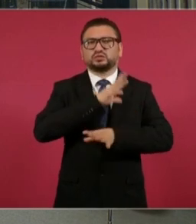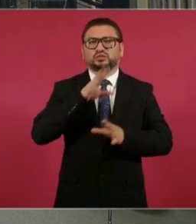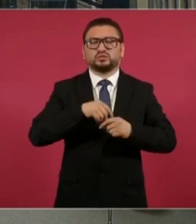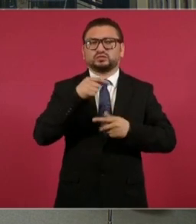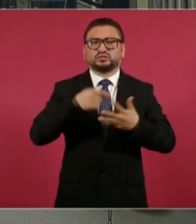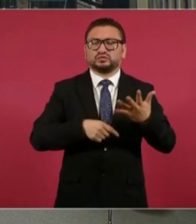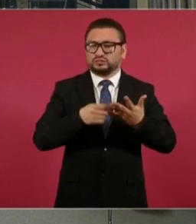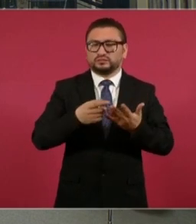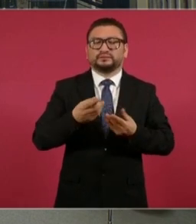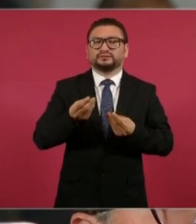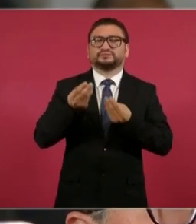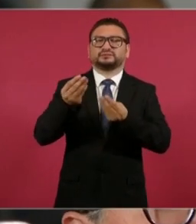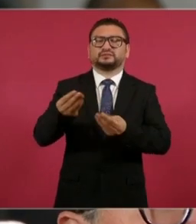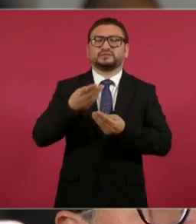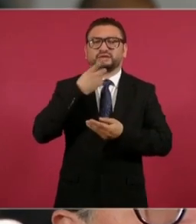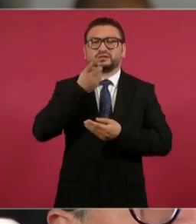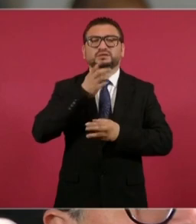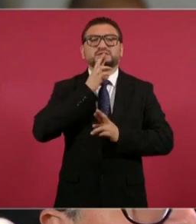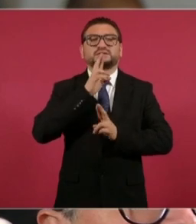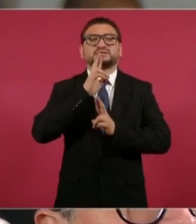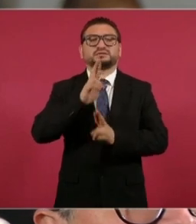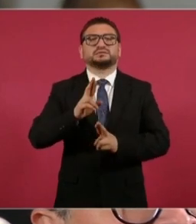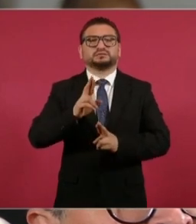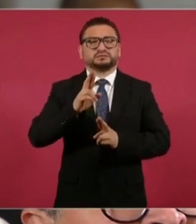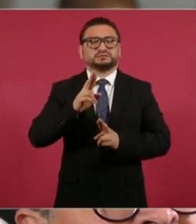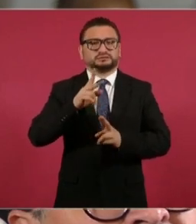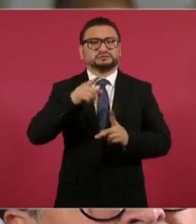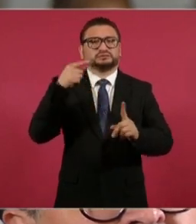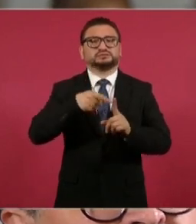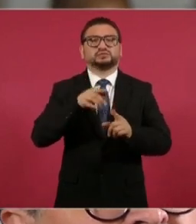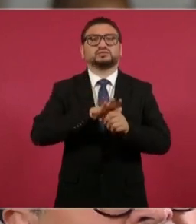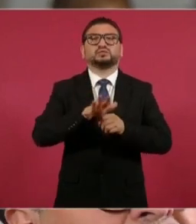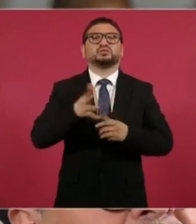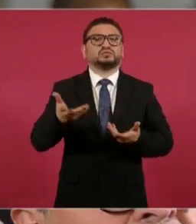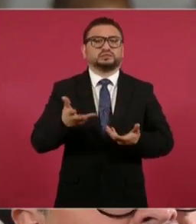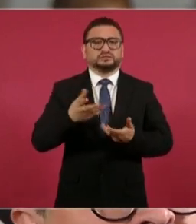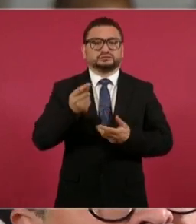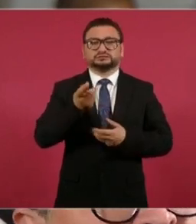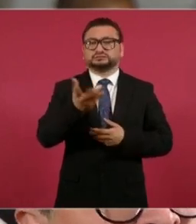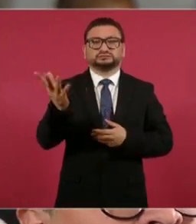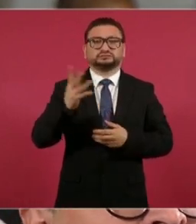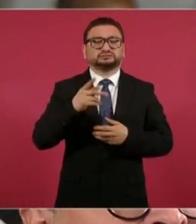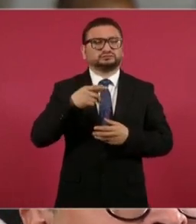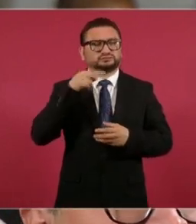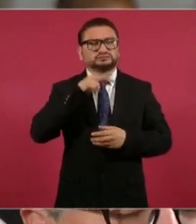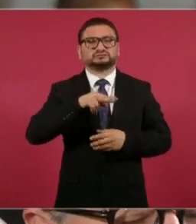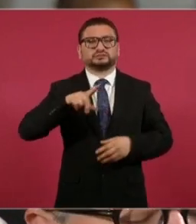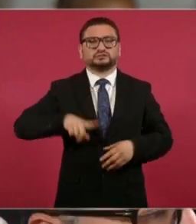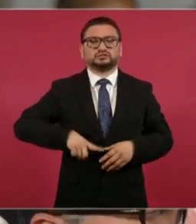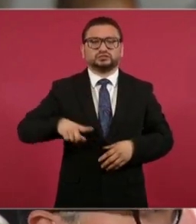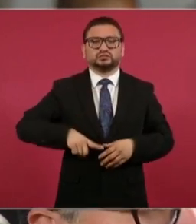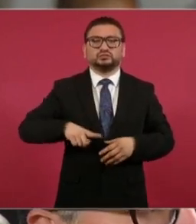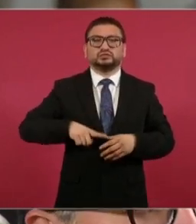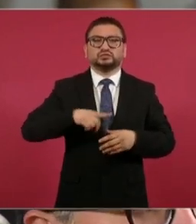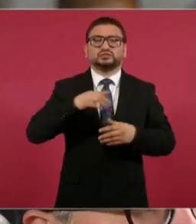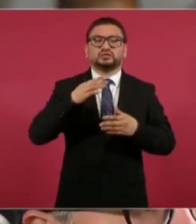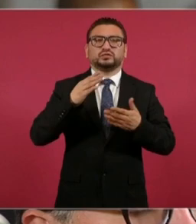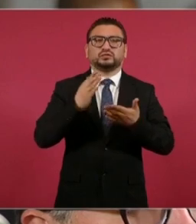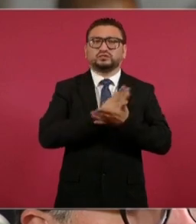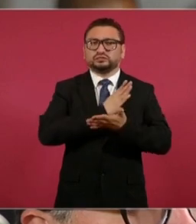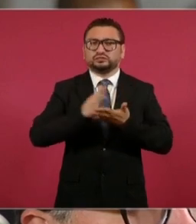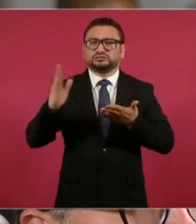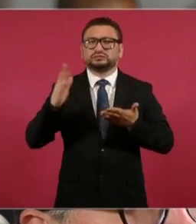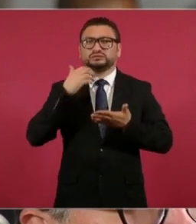también destacado lo que mencionan en una respuesta que le dan pues directamente es que ellos lo que perciben es que el gobierno trata de dividirlos de